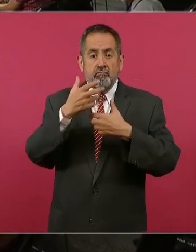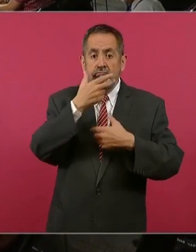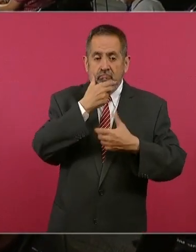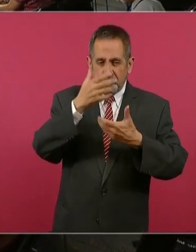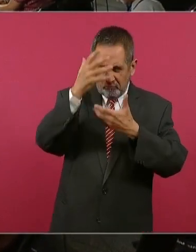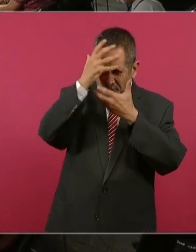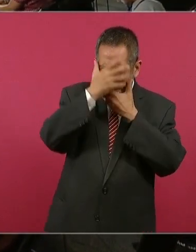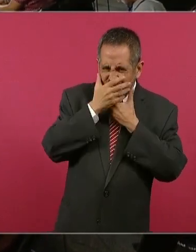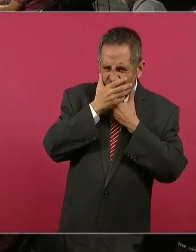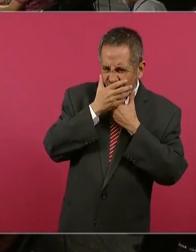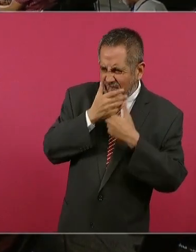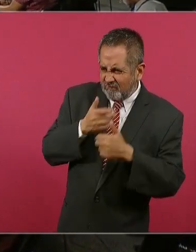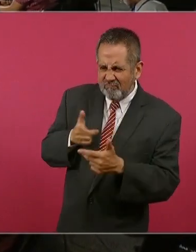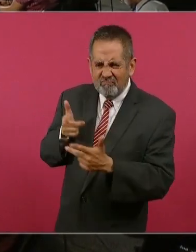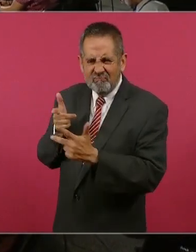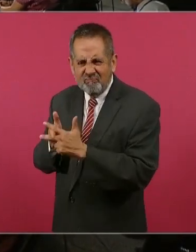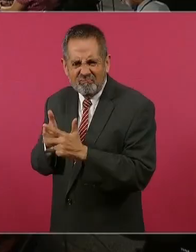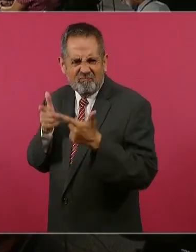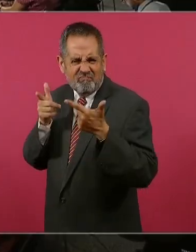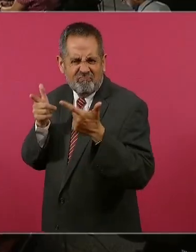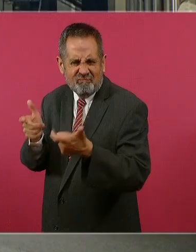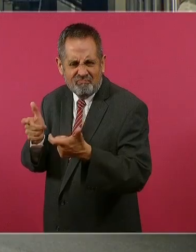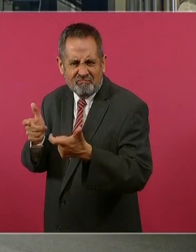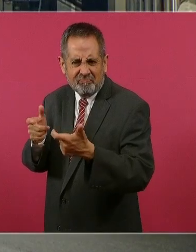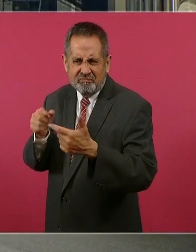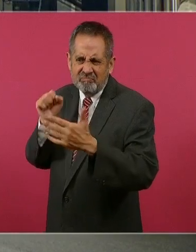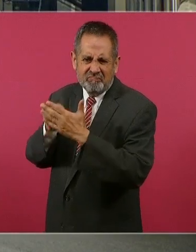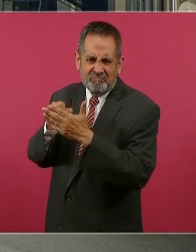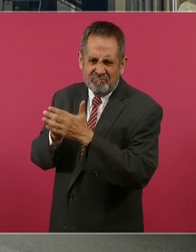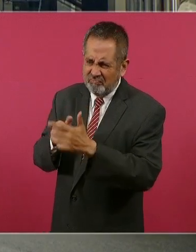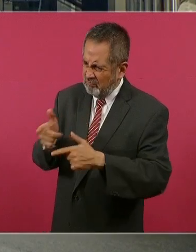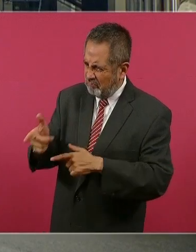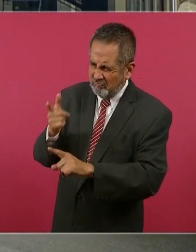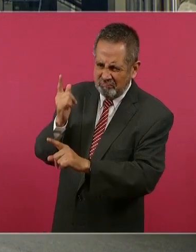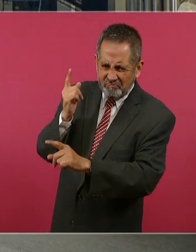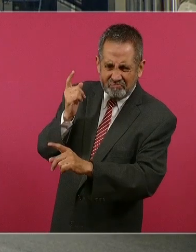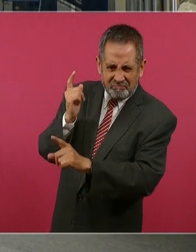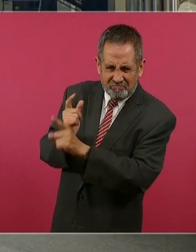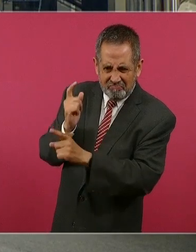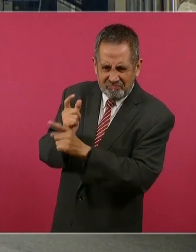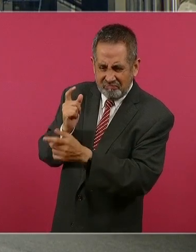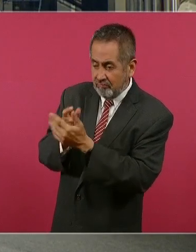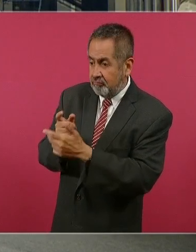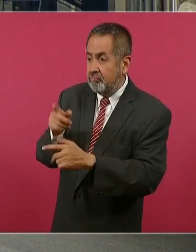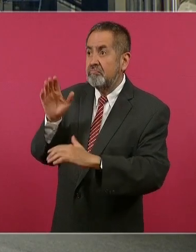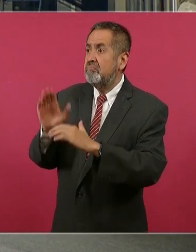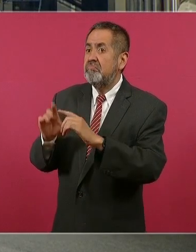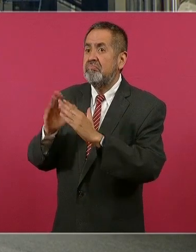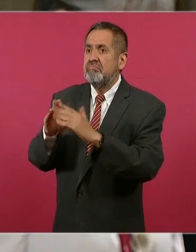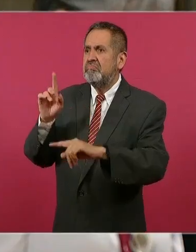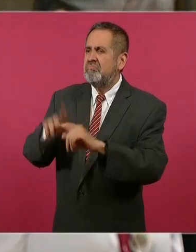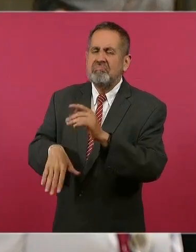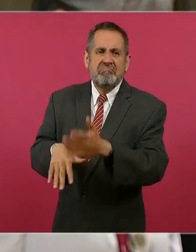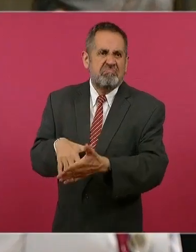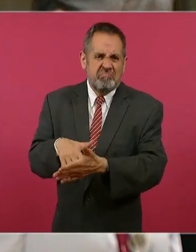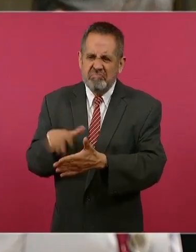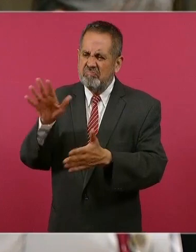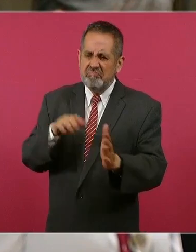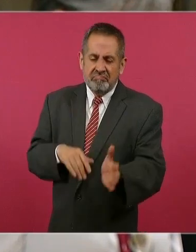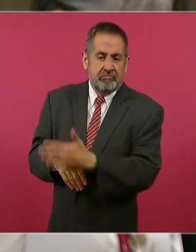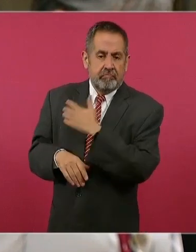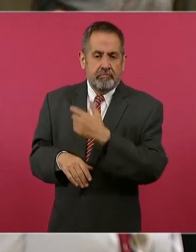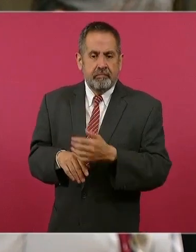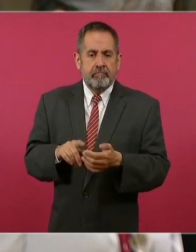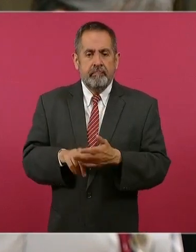a punta de pistola, golpes y amenazas de muerte, lo sacaron de su propio hogar. Se trata de